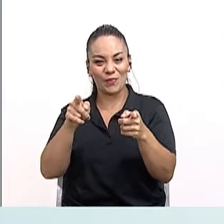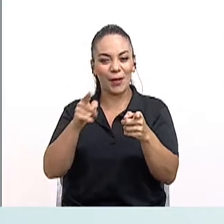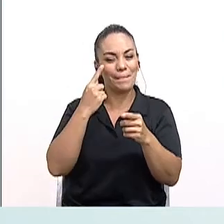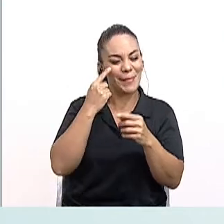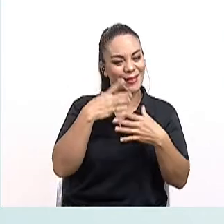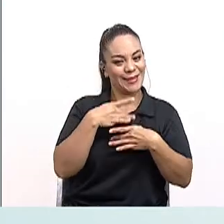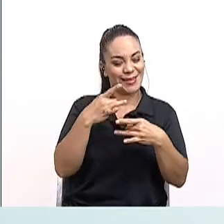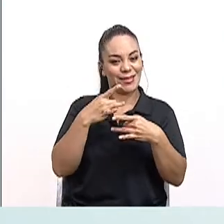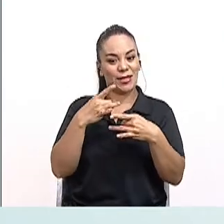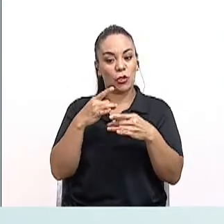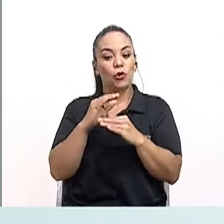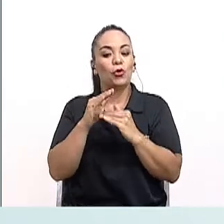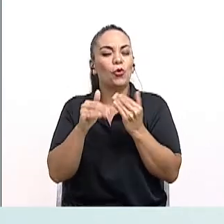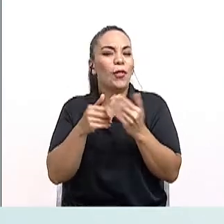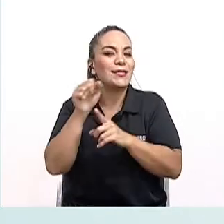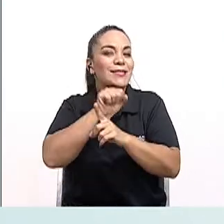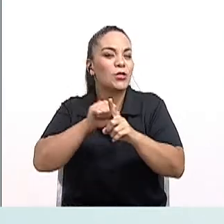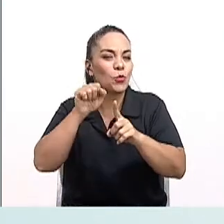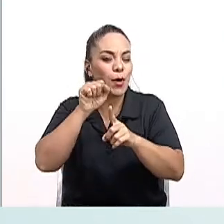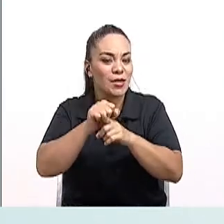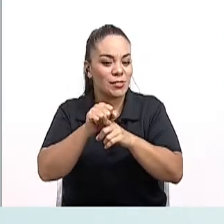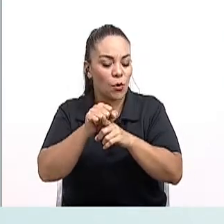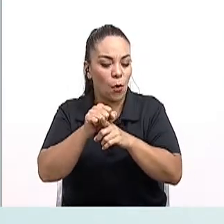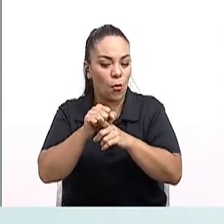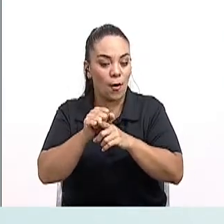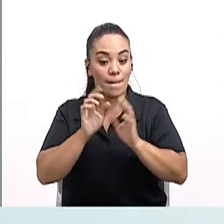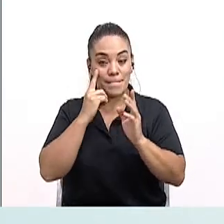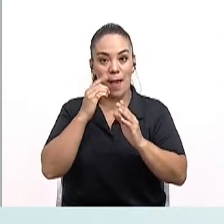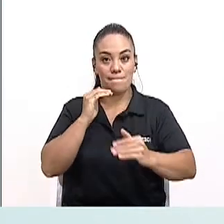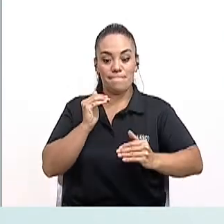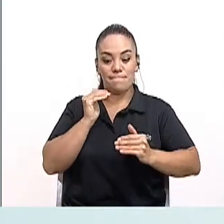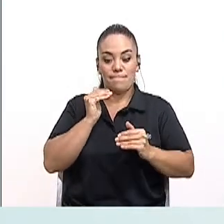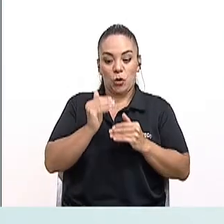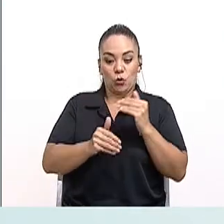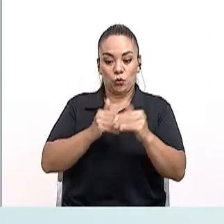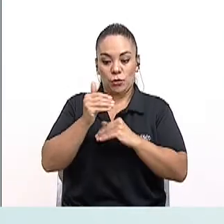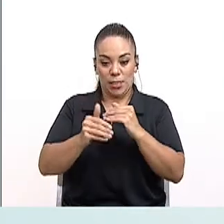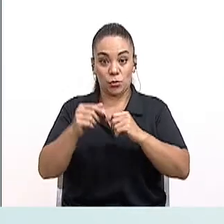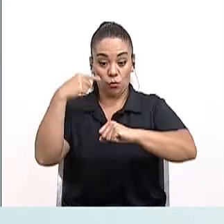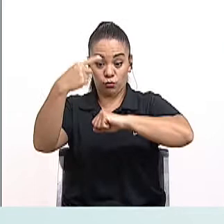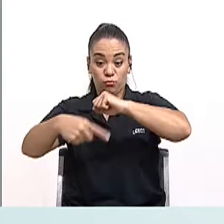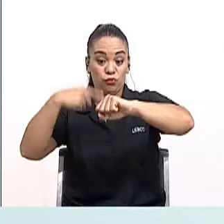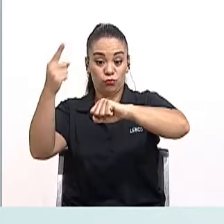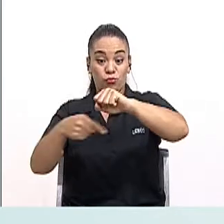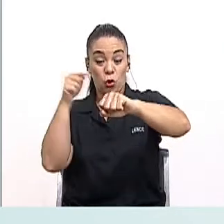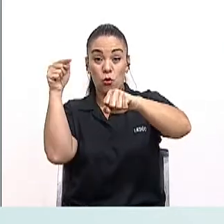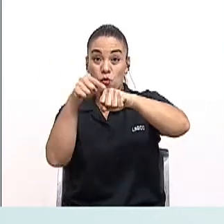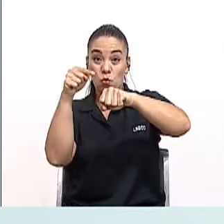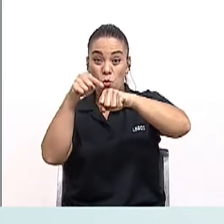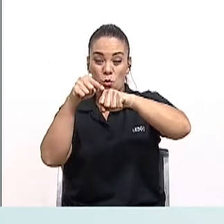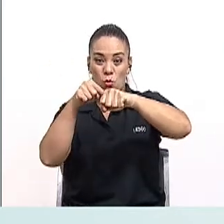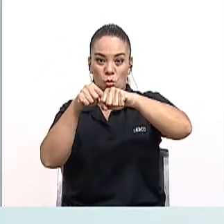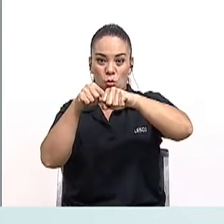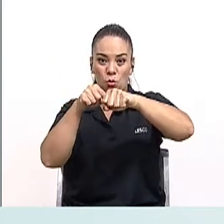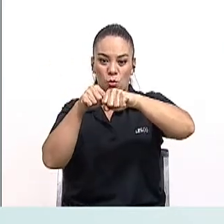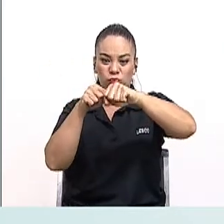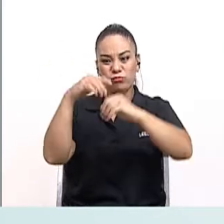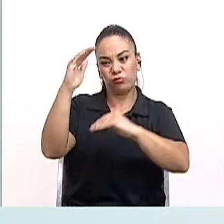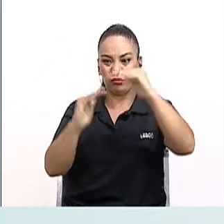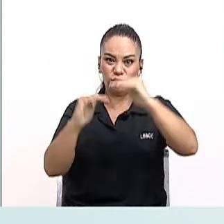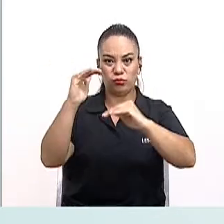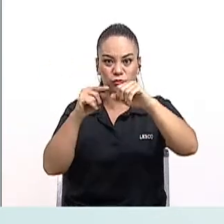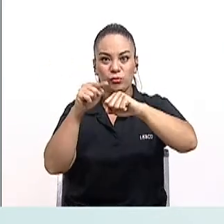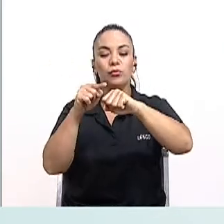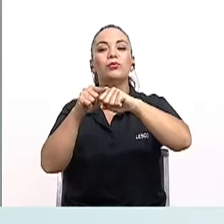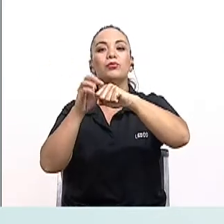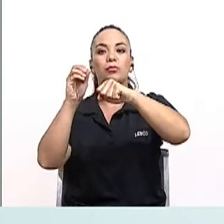fenómeno radiactivo, es decir, todo ese proceso que se produce en los núcleos inestables en isótopos radiactivos generan